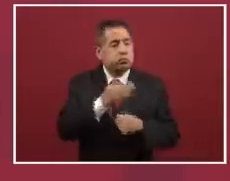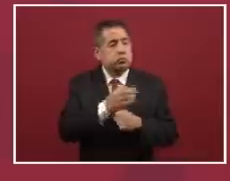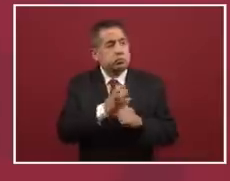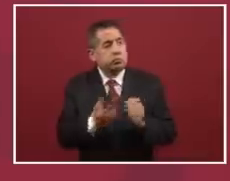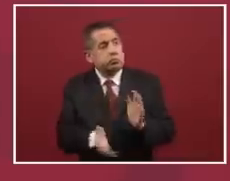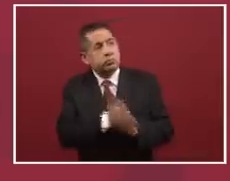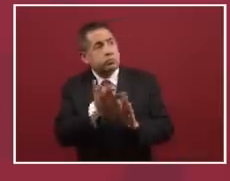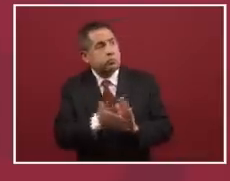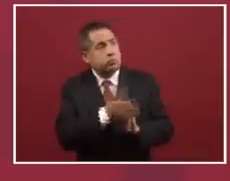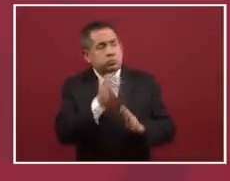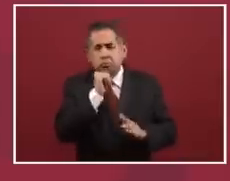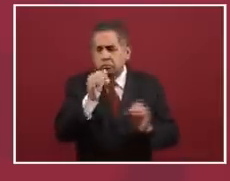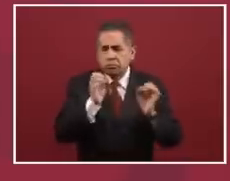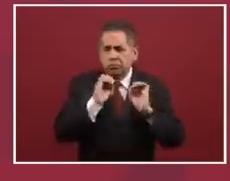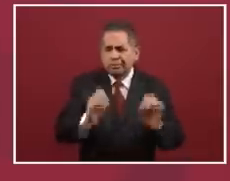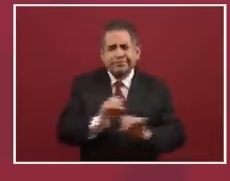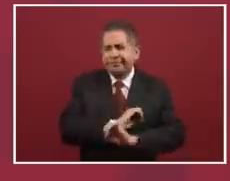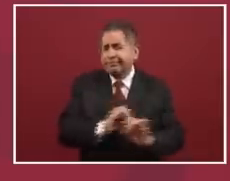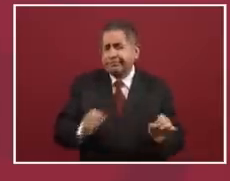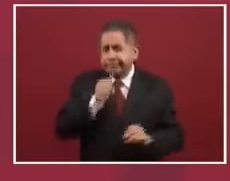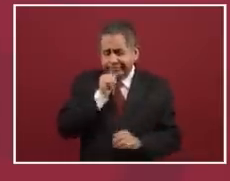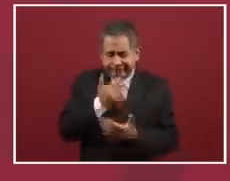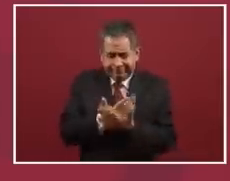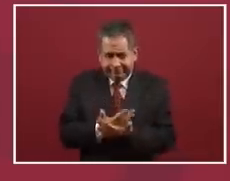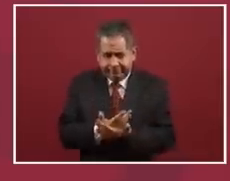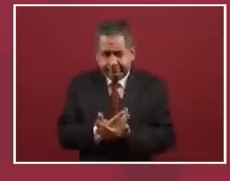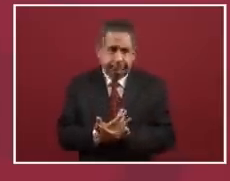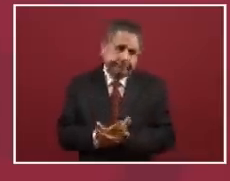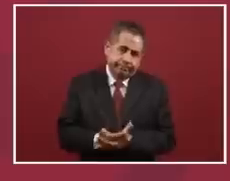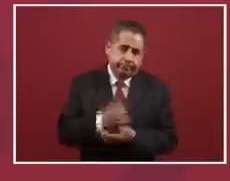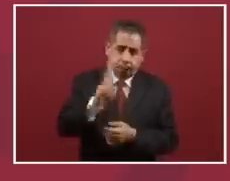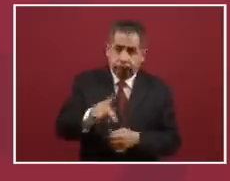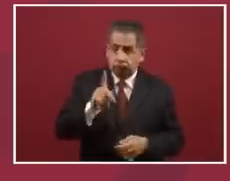construyendo nada en Santa Lucía. Se está en espera